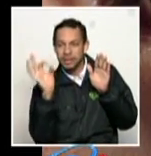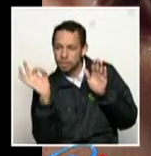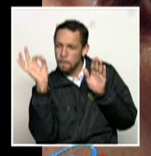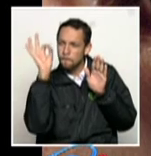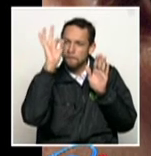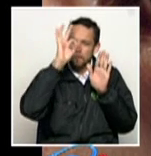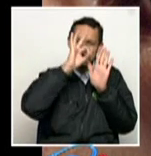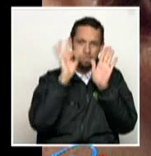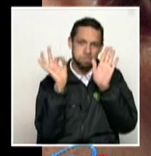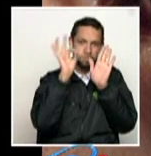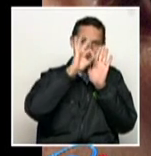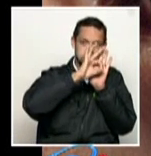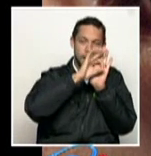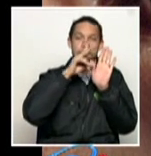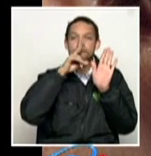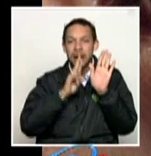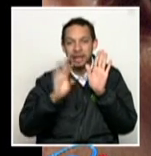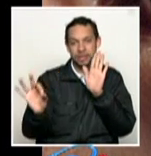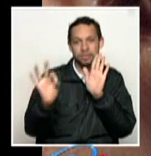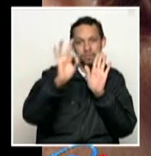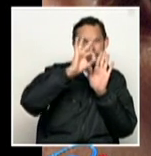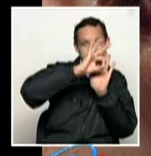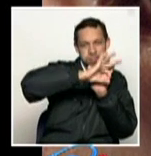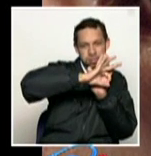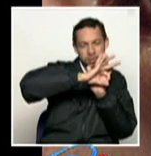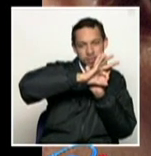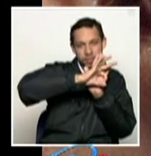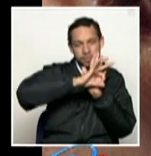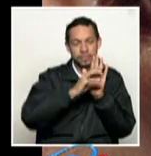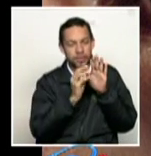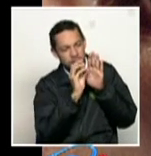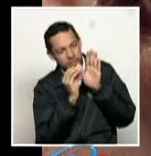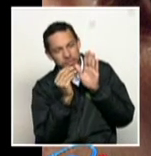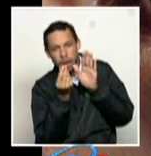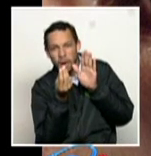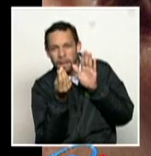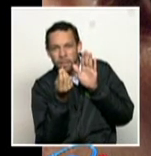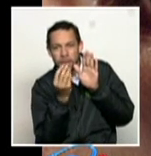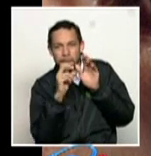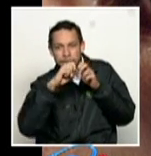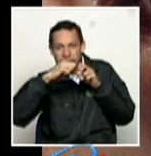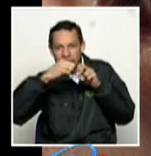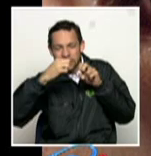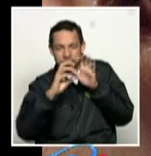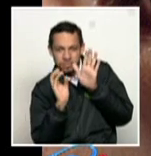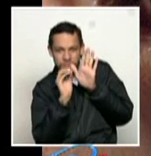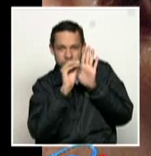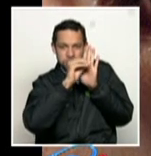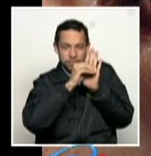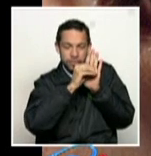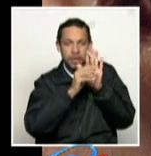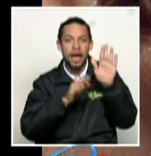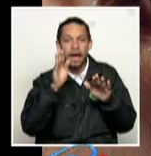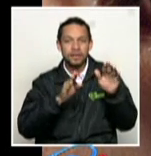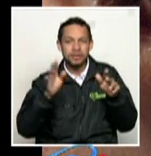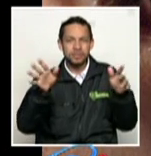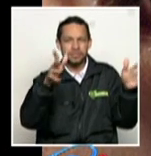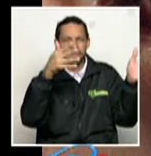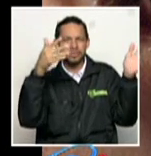el sol, se presenta también en muchos casos por tanto polvo y contaminantes del aire. Aquí